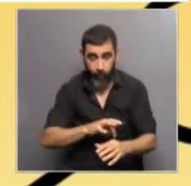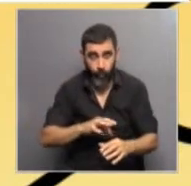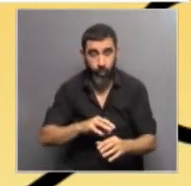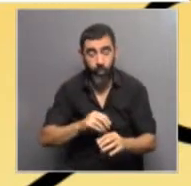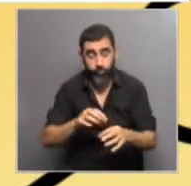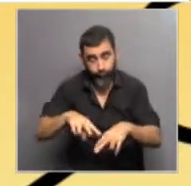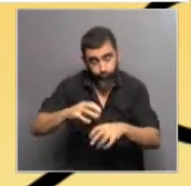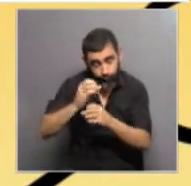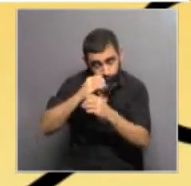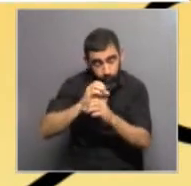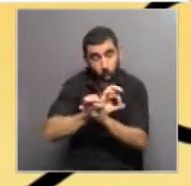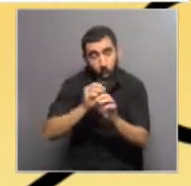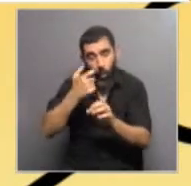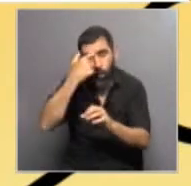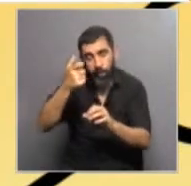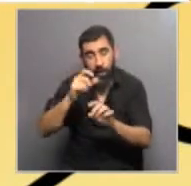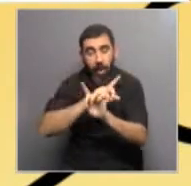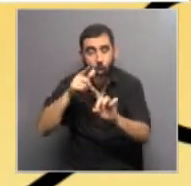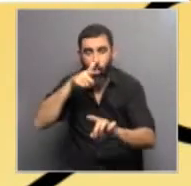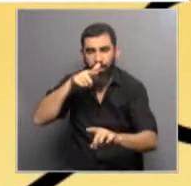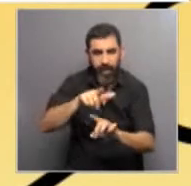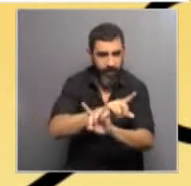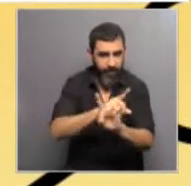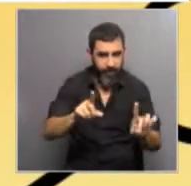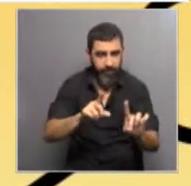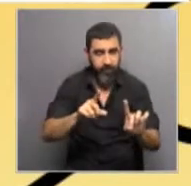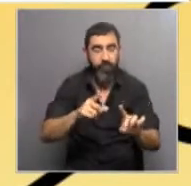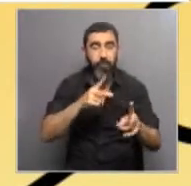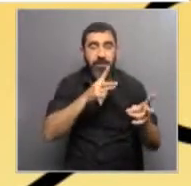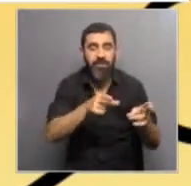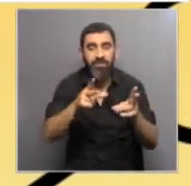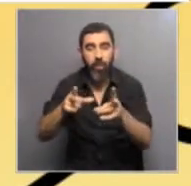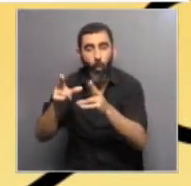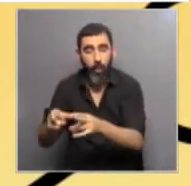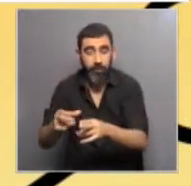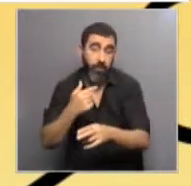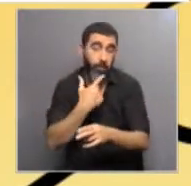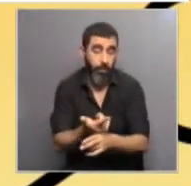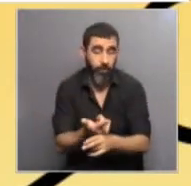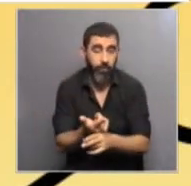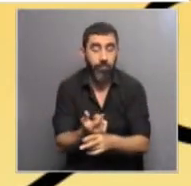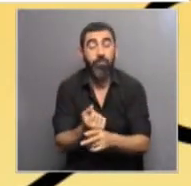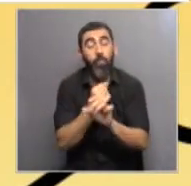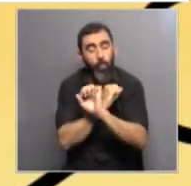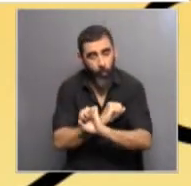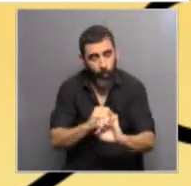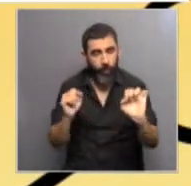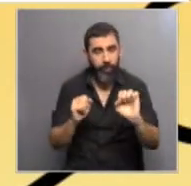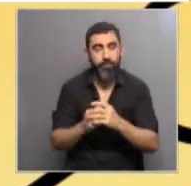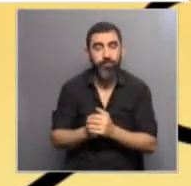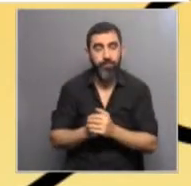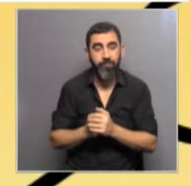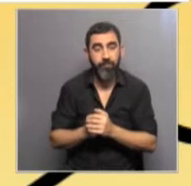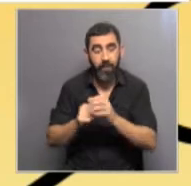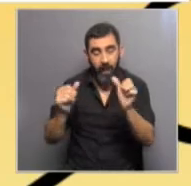también con técnicas indirectas, técnicas de secuenciación, por ejemplo moleculares, que nos permiten, en lugar de